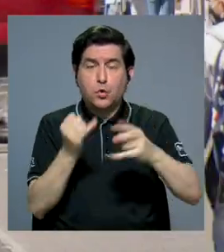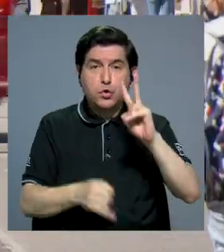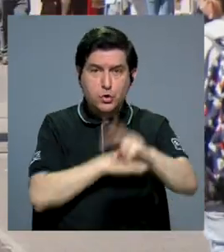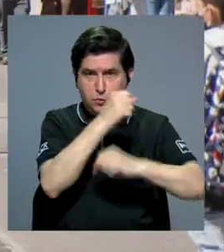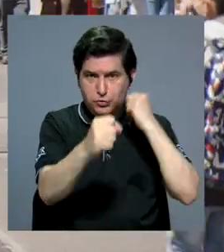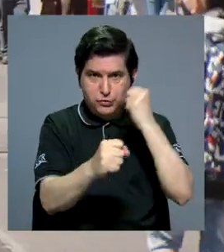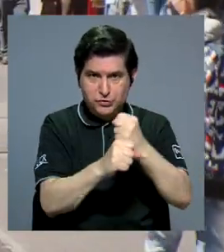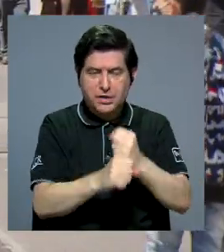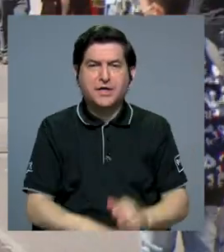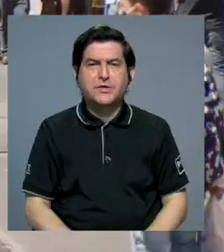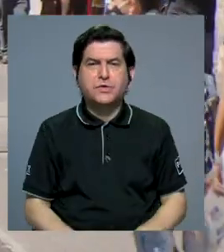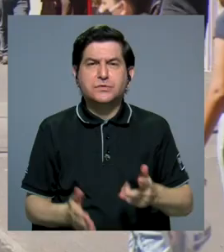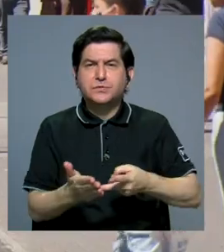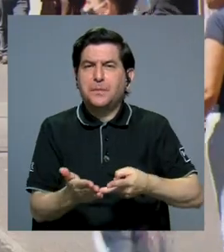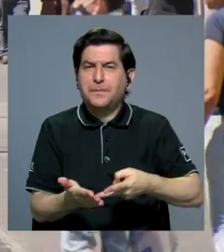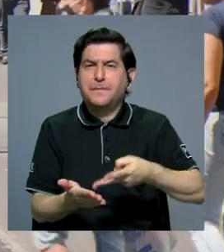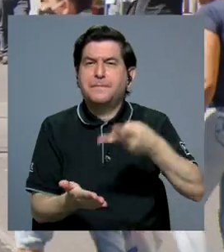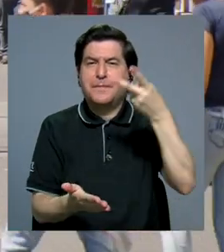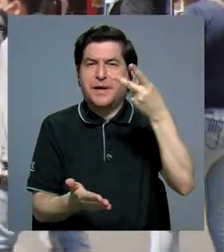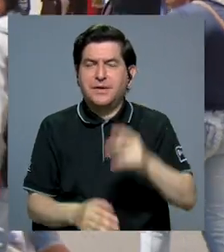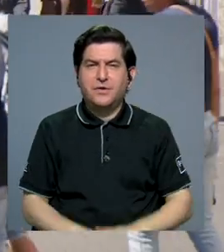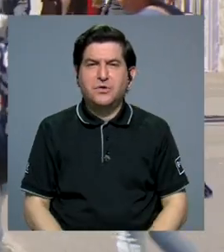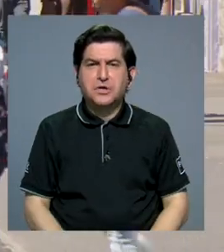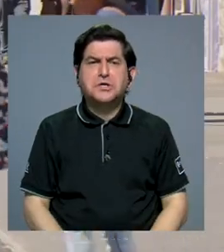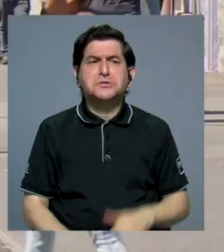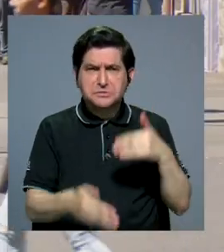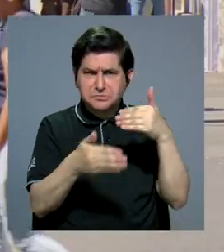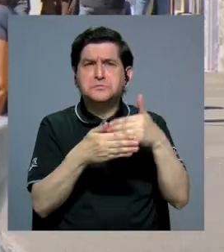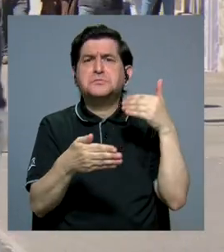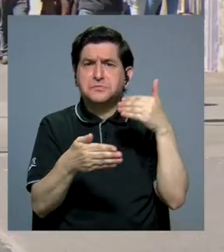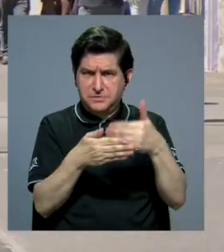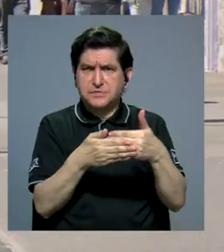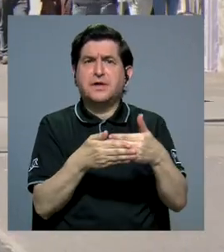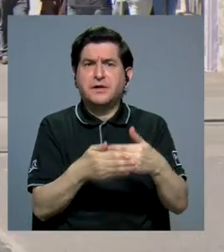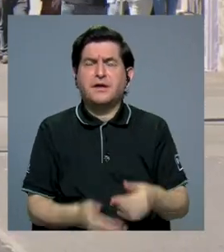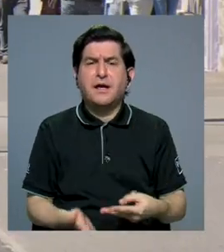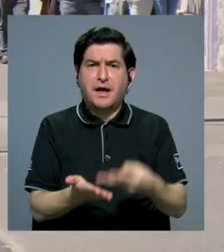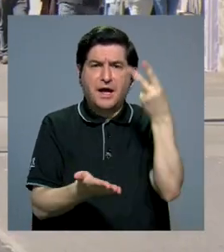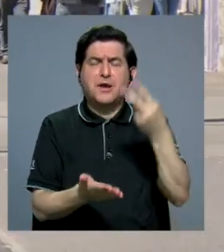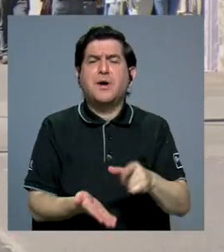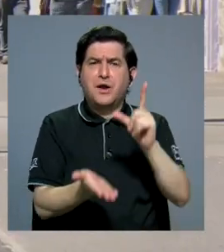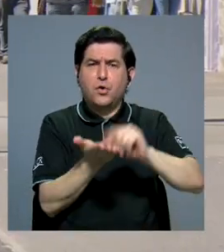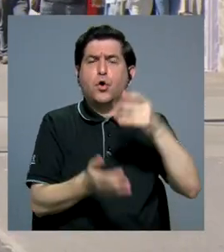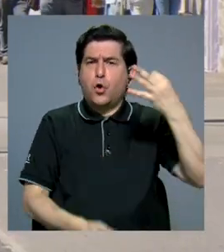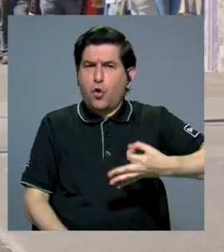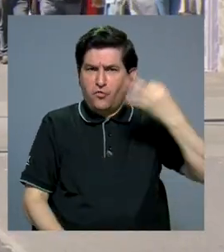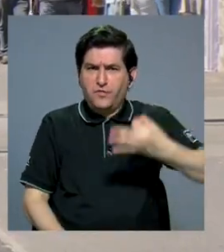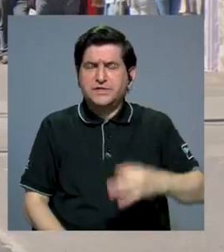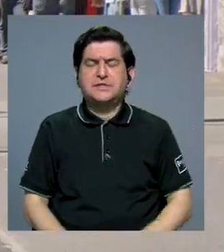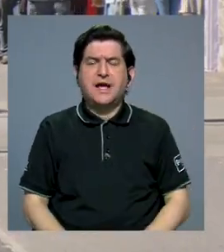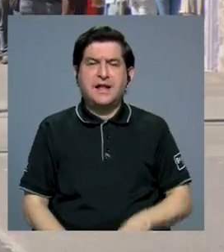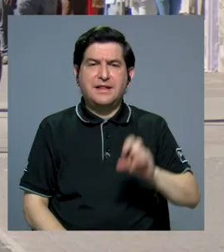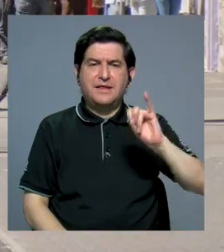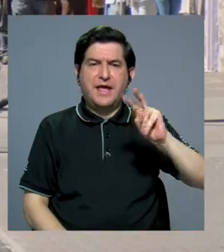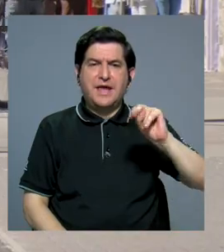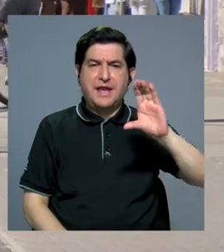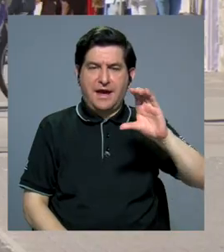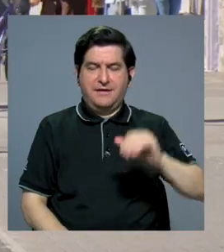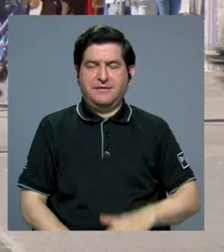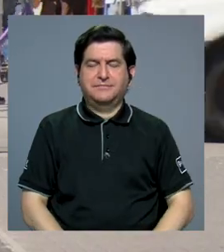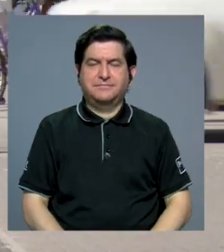los últimos 2 años con valores bastante cercanos al valor publicado, al valor oficial calculado por el